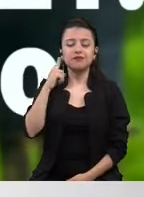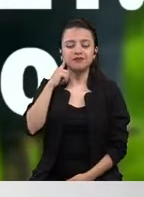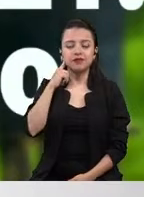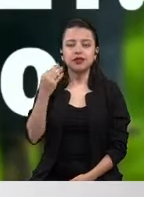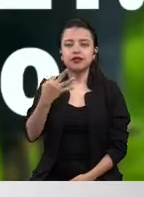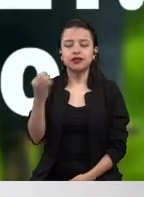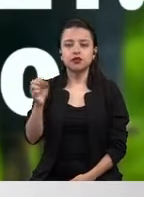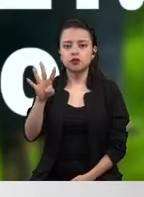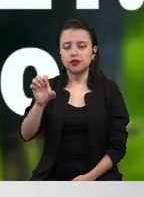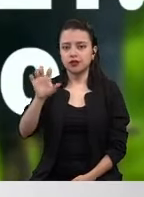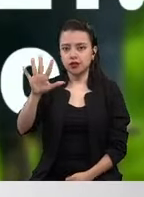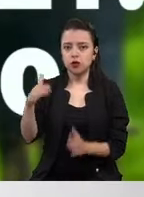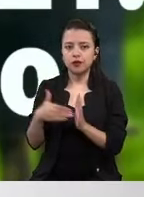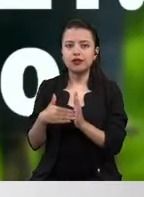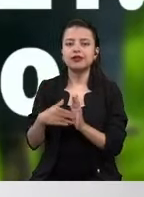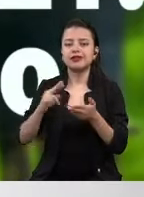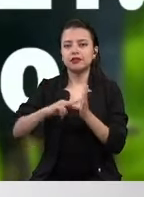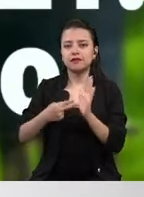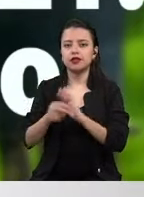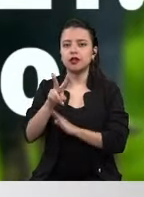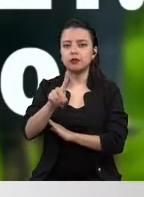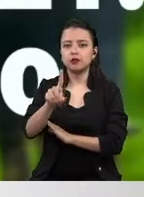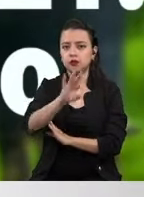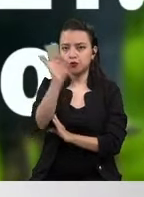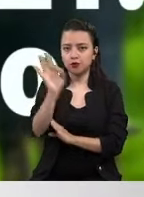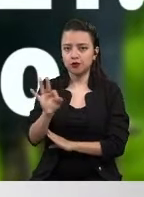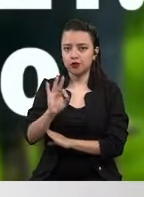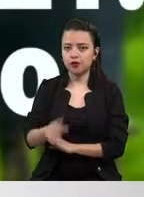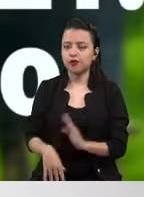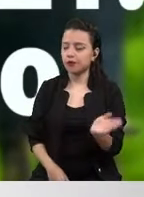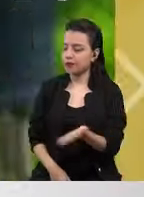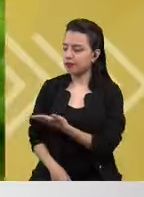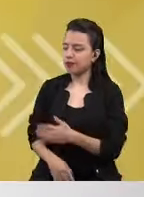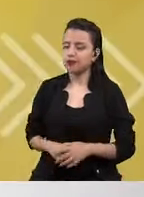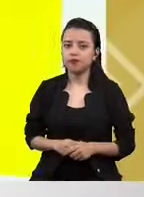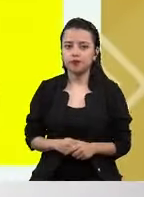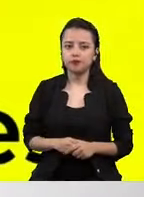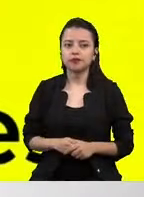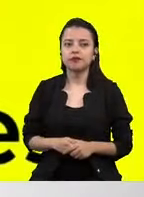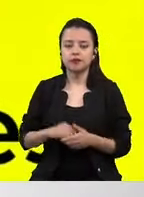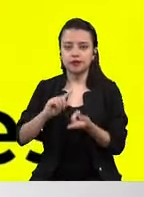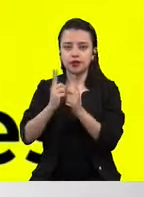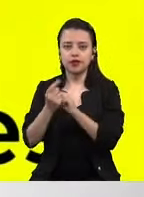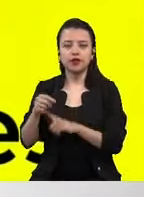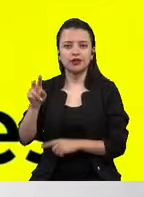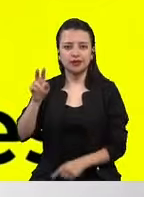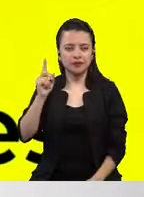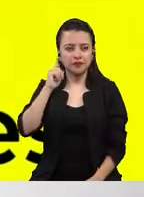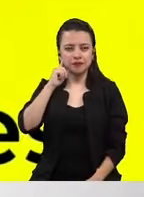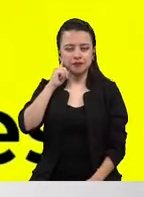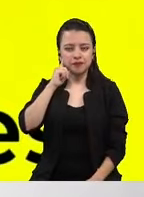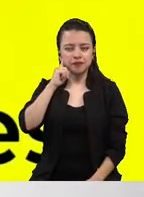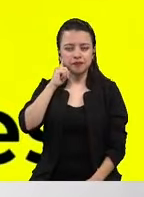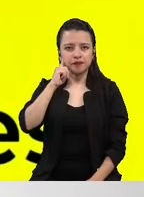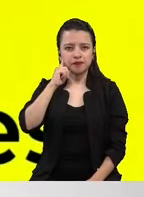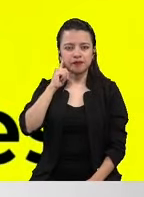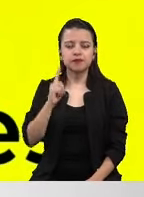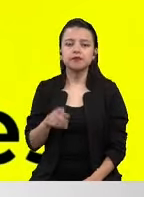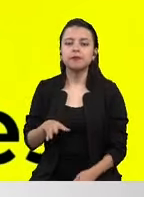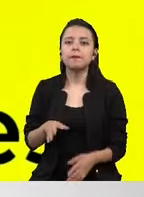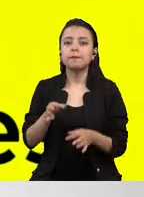del 21 por al 39,5 por. pero ahora Vámonos con los números reales y es que